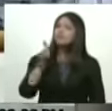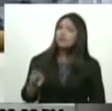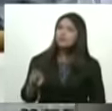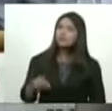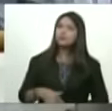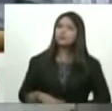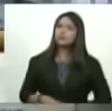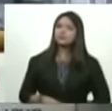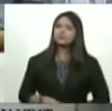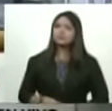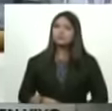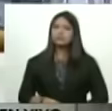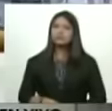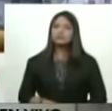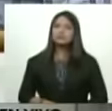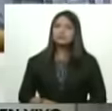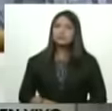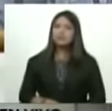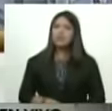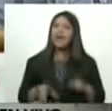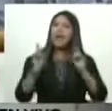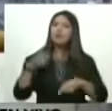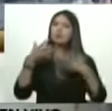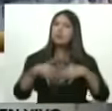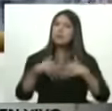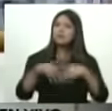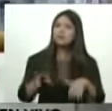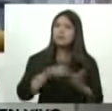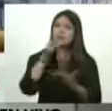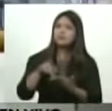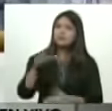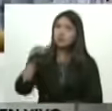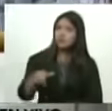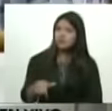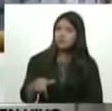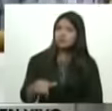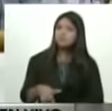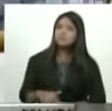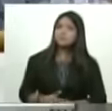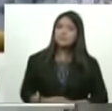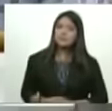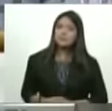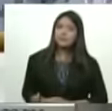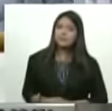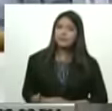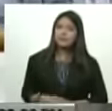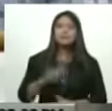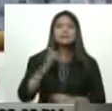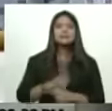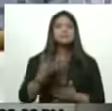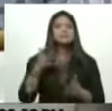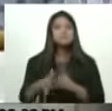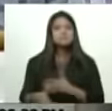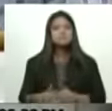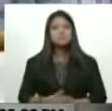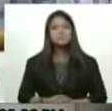hemos realizado a algunos de los empresarios que han participado el día de hoy en esta reunión, que tiene que ver con